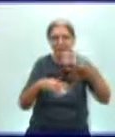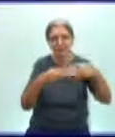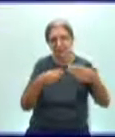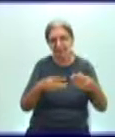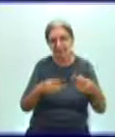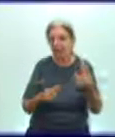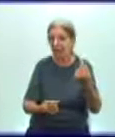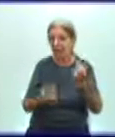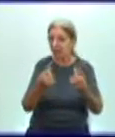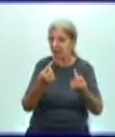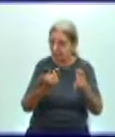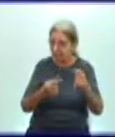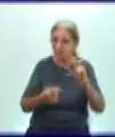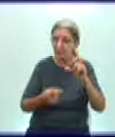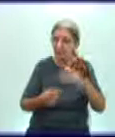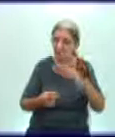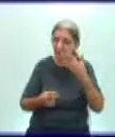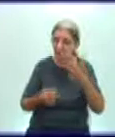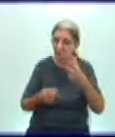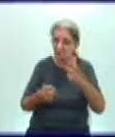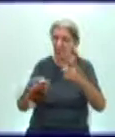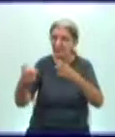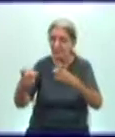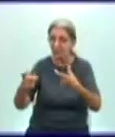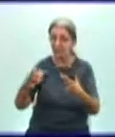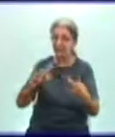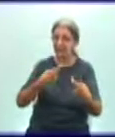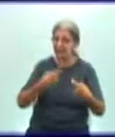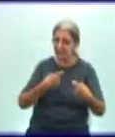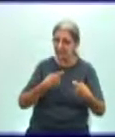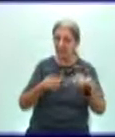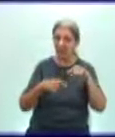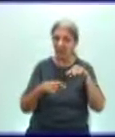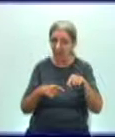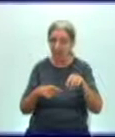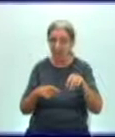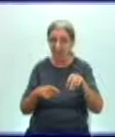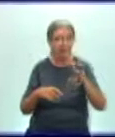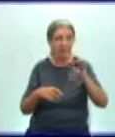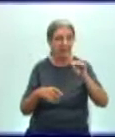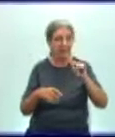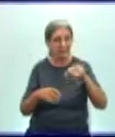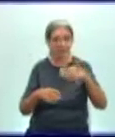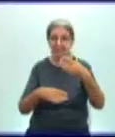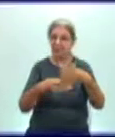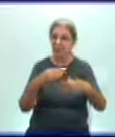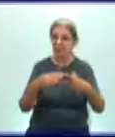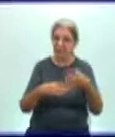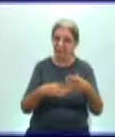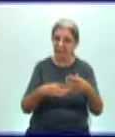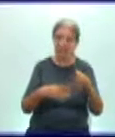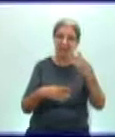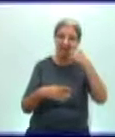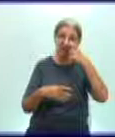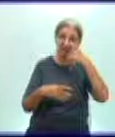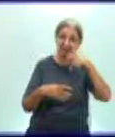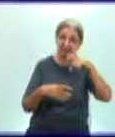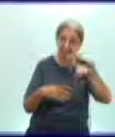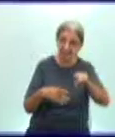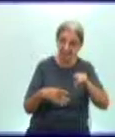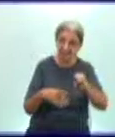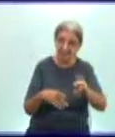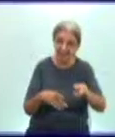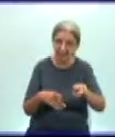cuentos, como en el caso de Cazadores Casados, más que dar la solución es plantear el problema con la pregunta final que se hace